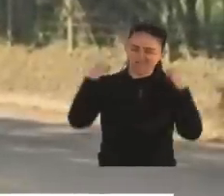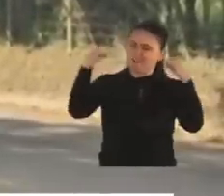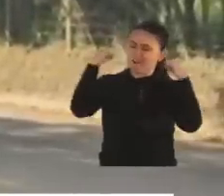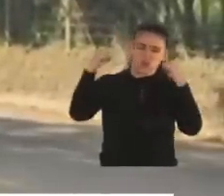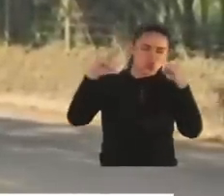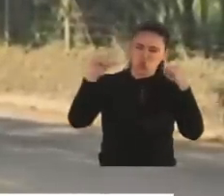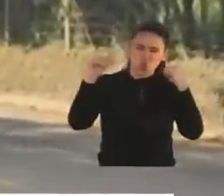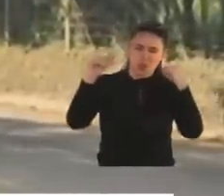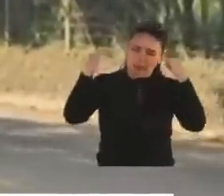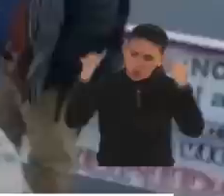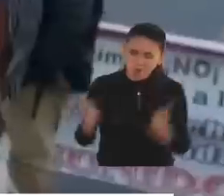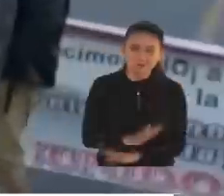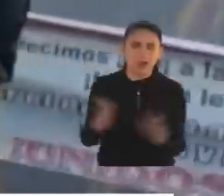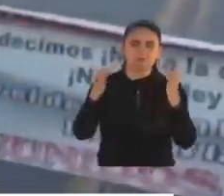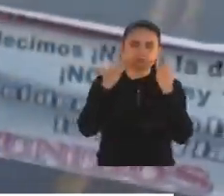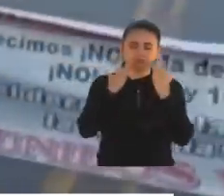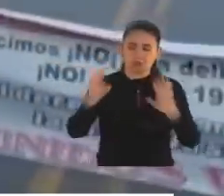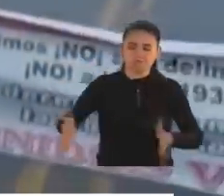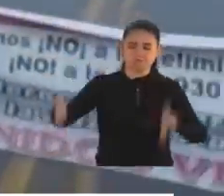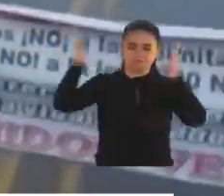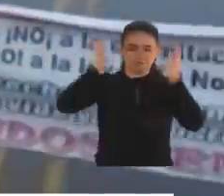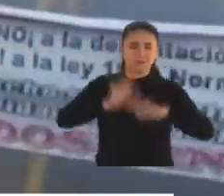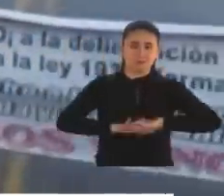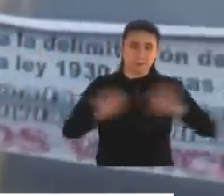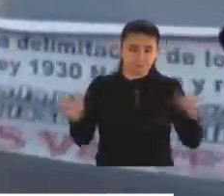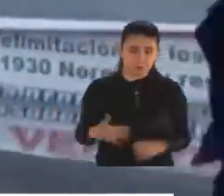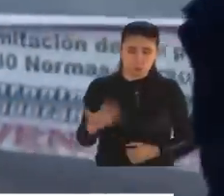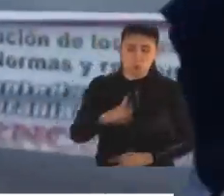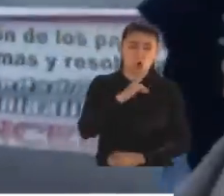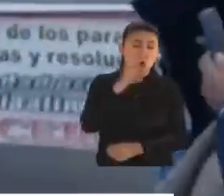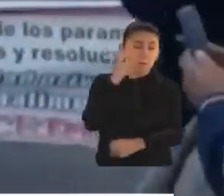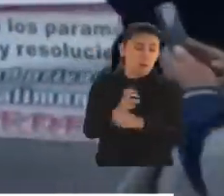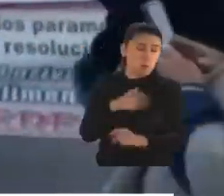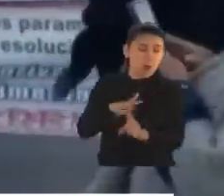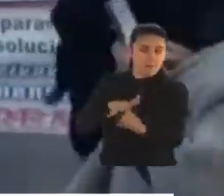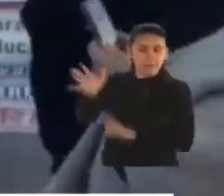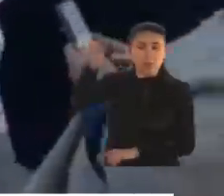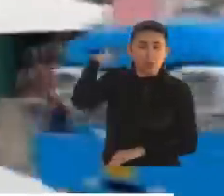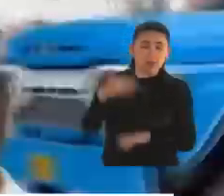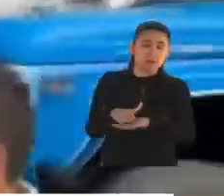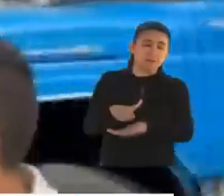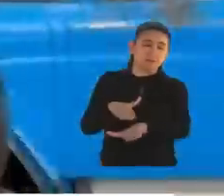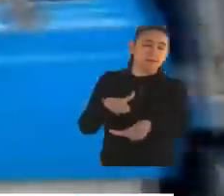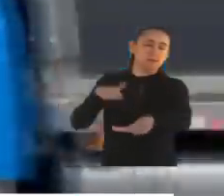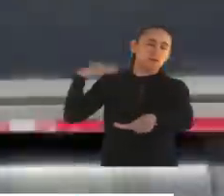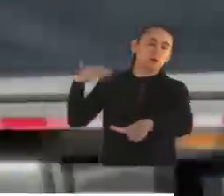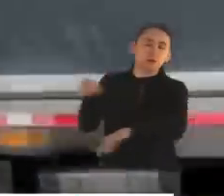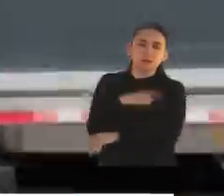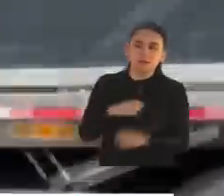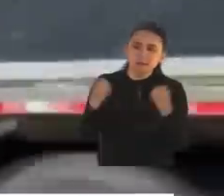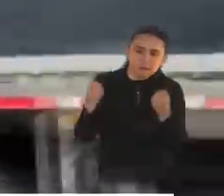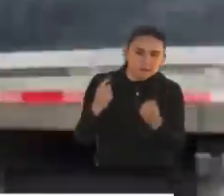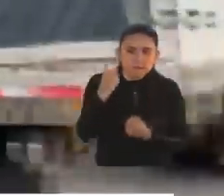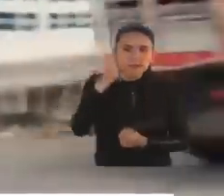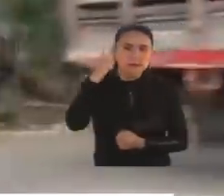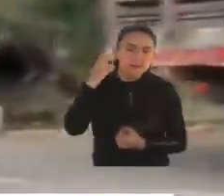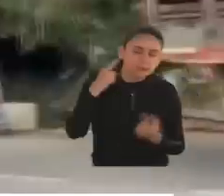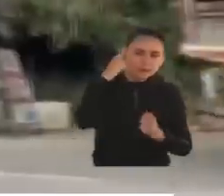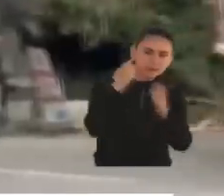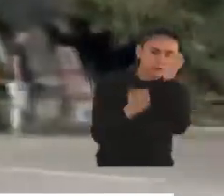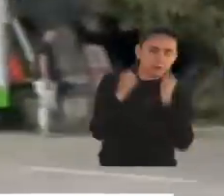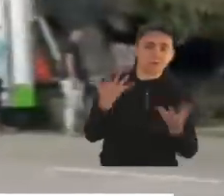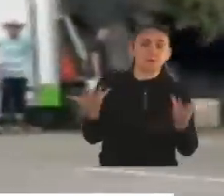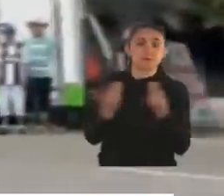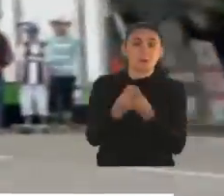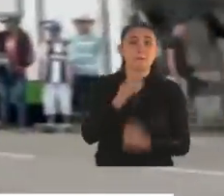quedado totalmente habilitado. Tras los fuertes traumatismos en movilidad que se presentaron y la prolongada protesta, delegados del Ministerio